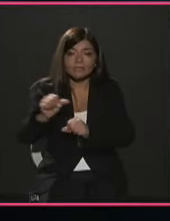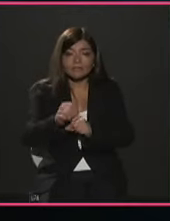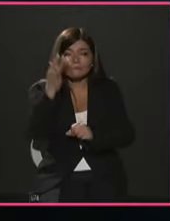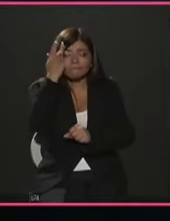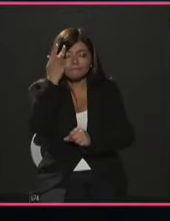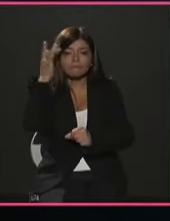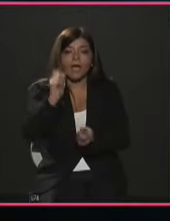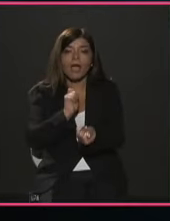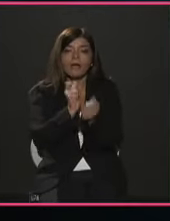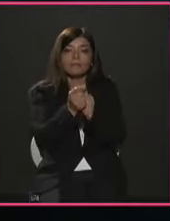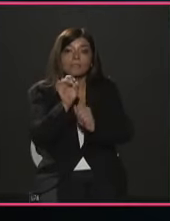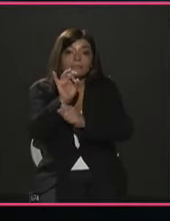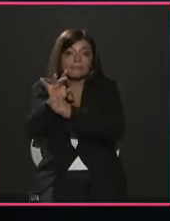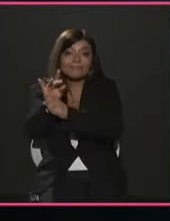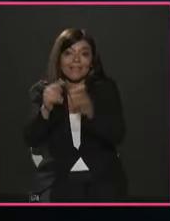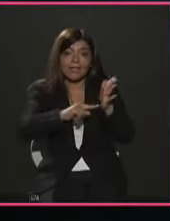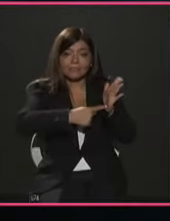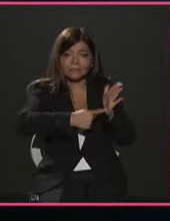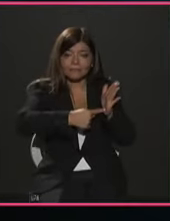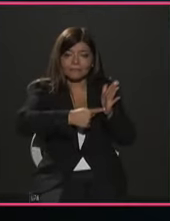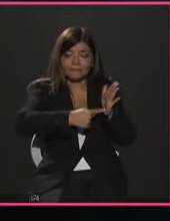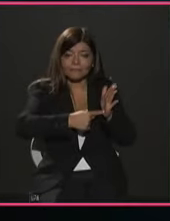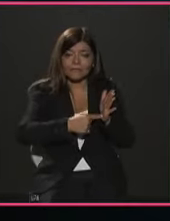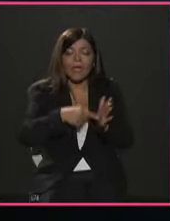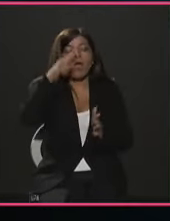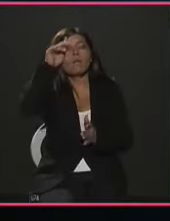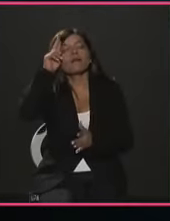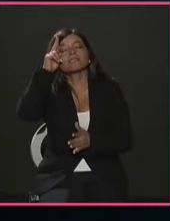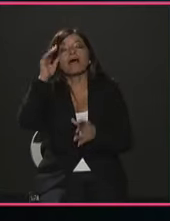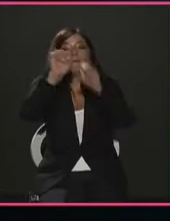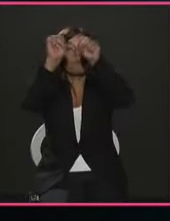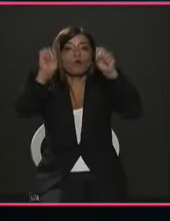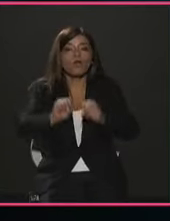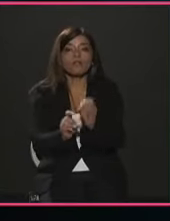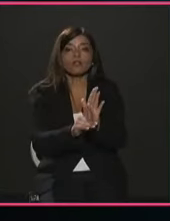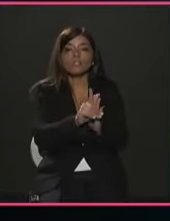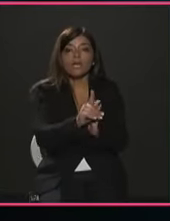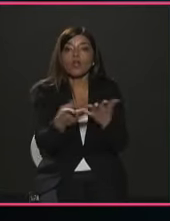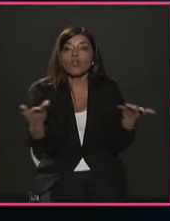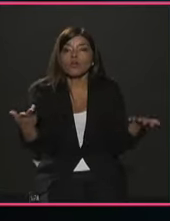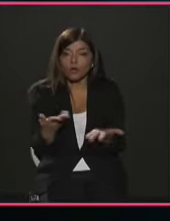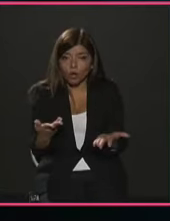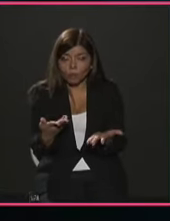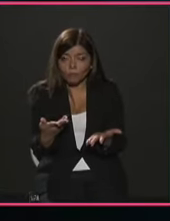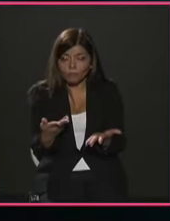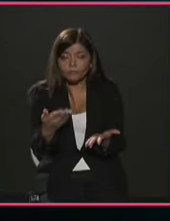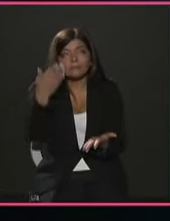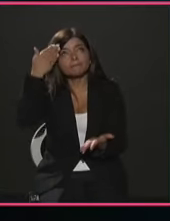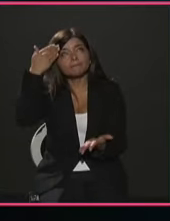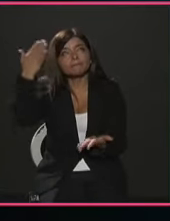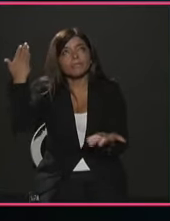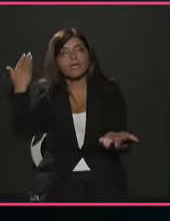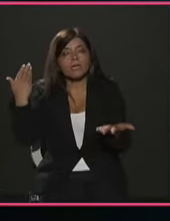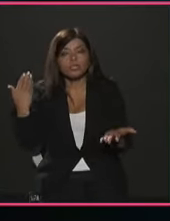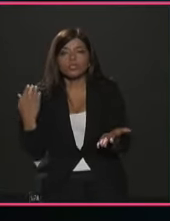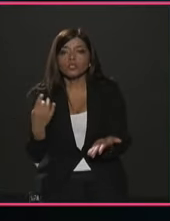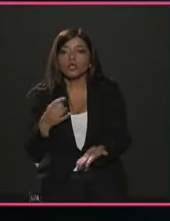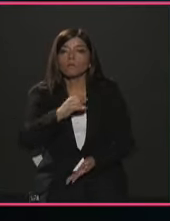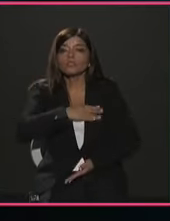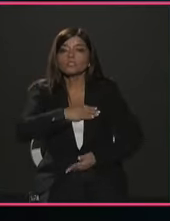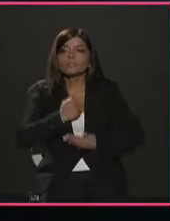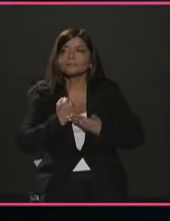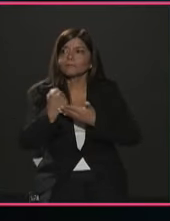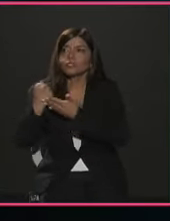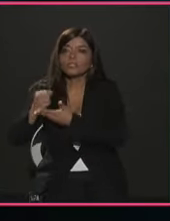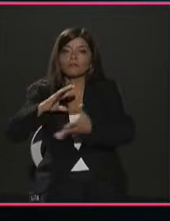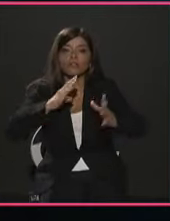también transferencia tecnológica cuando pensamos nuestro modelo de desarrollo cuando pensamos Cómo chile contribuye al mundo ya no